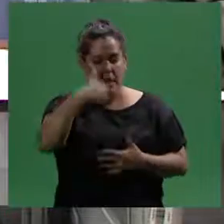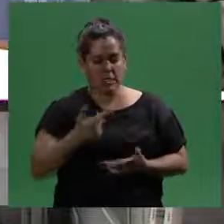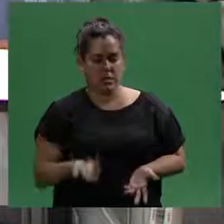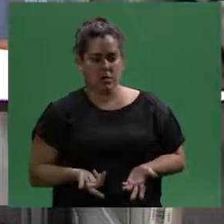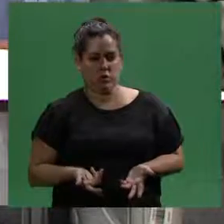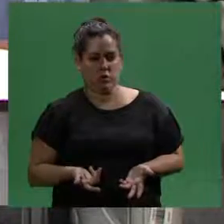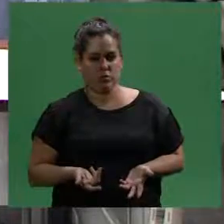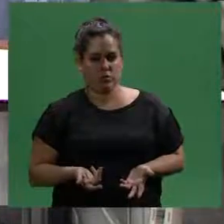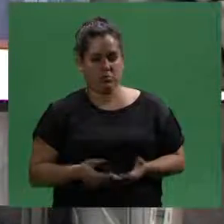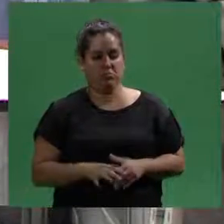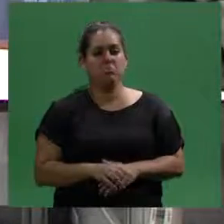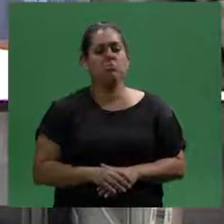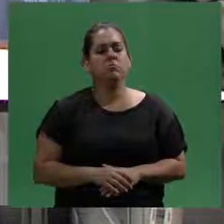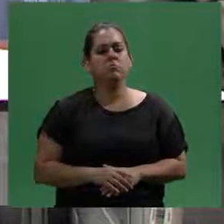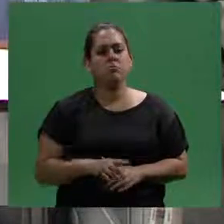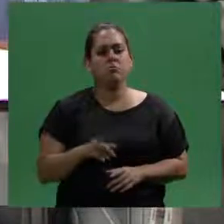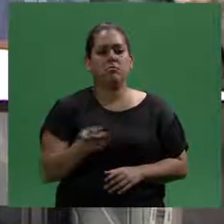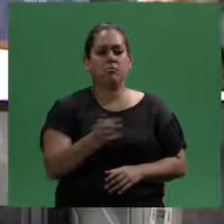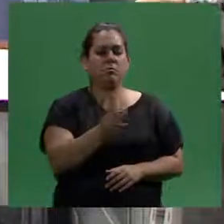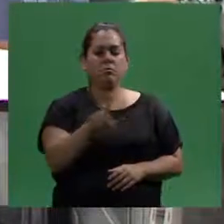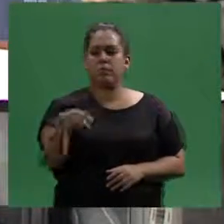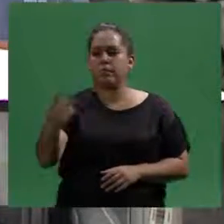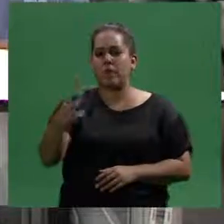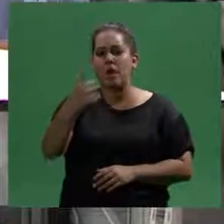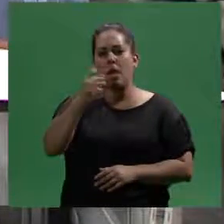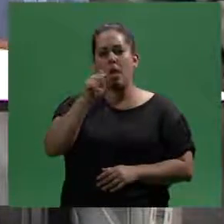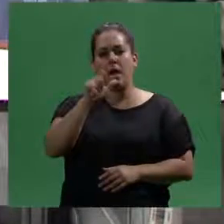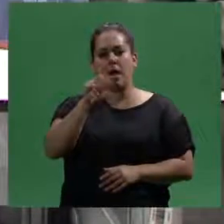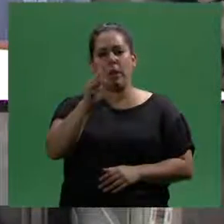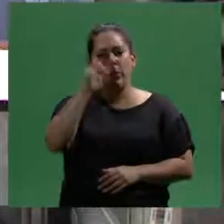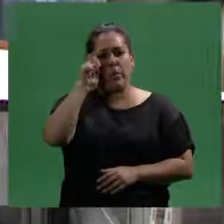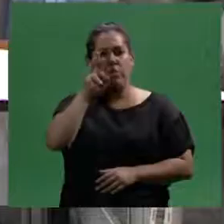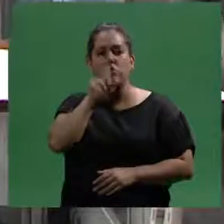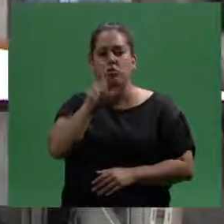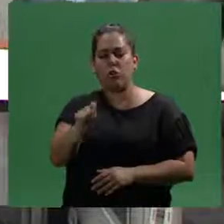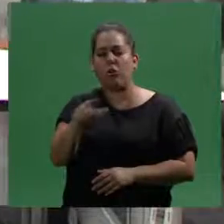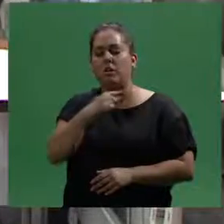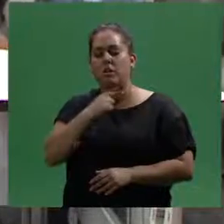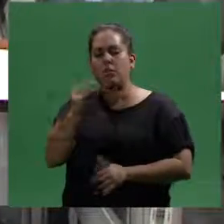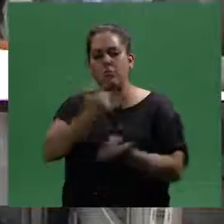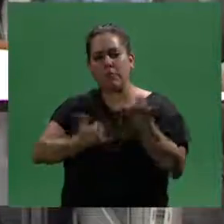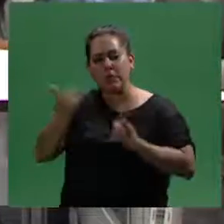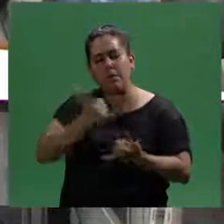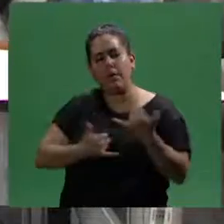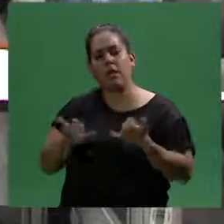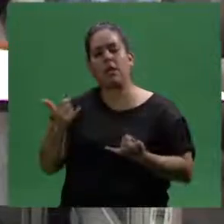para ciegos. Alberto, licenciado Alberto Silva, nos gustaría que nos cuente un poco qué